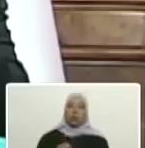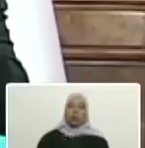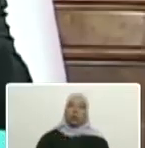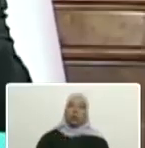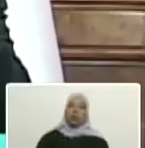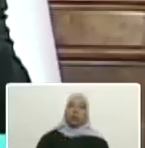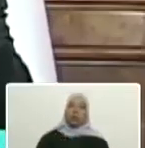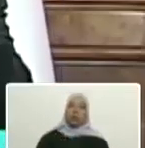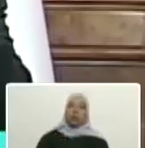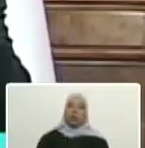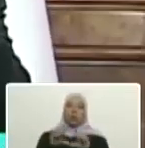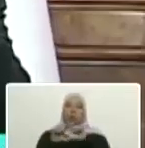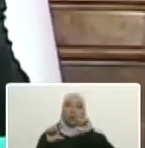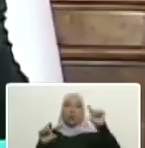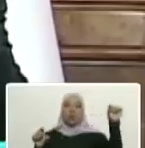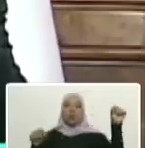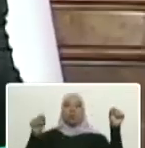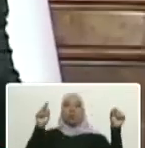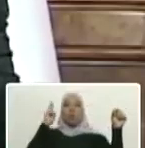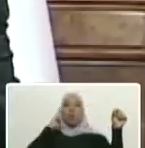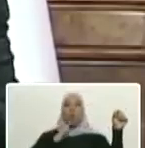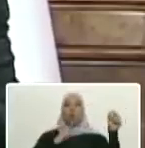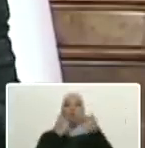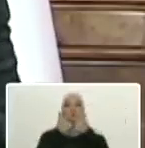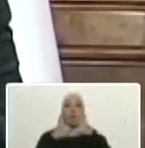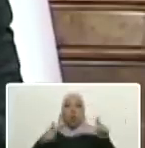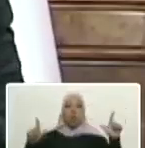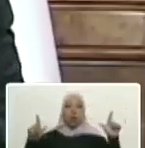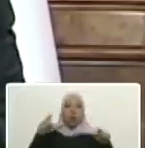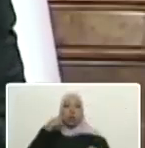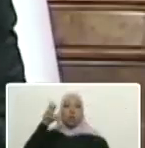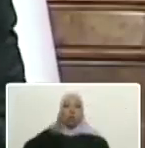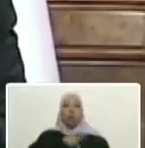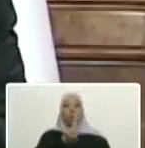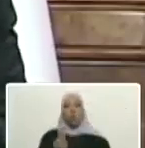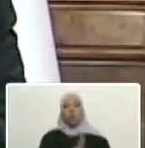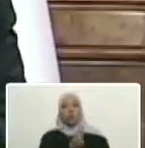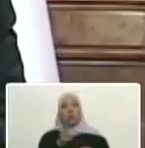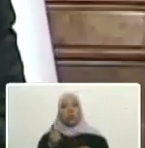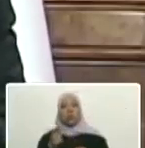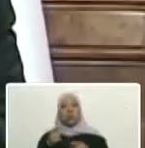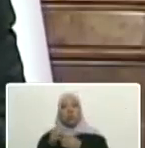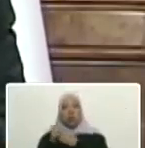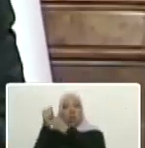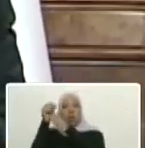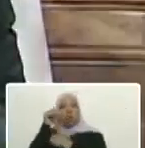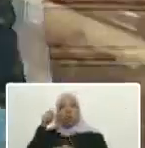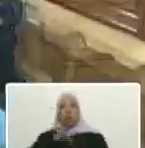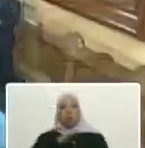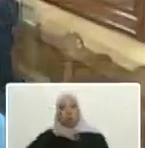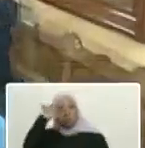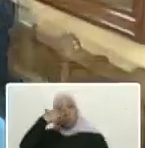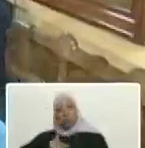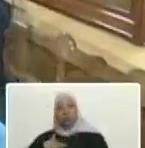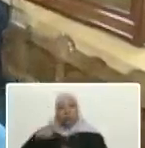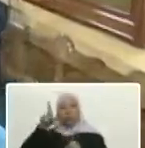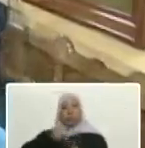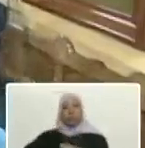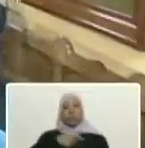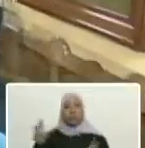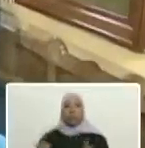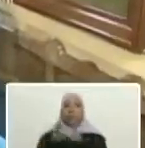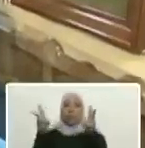del sable, de la espada del libertador Simón Bolívar, que utilizó para dirigir personalmente la batalla y la